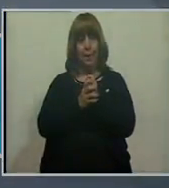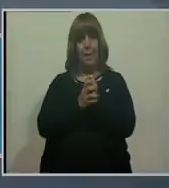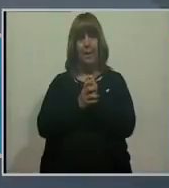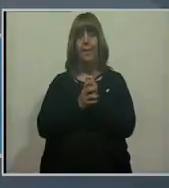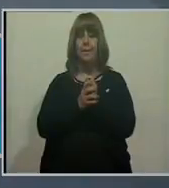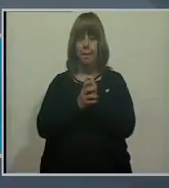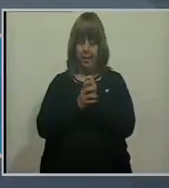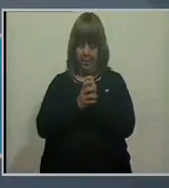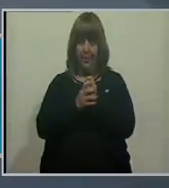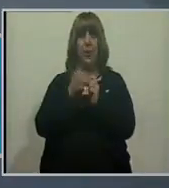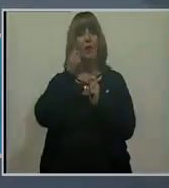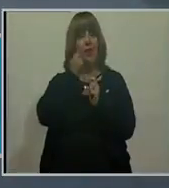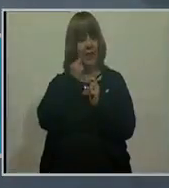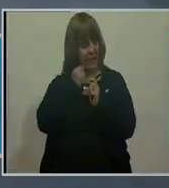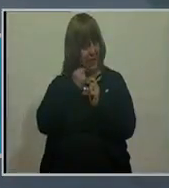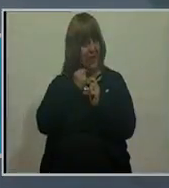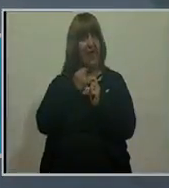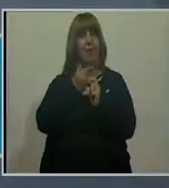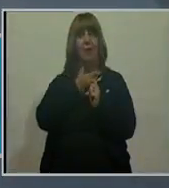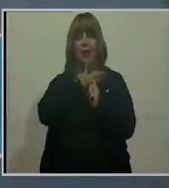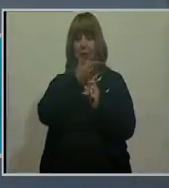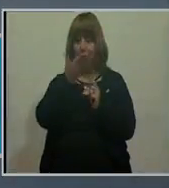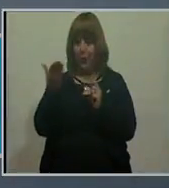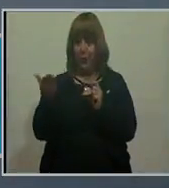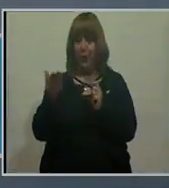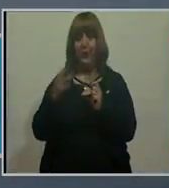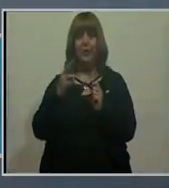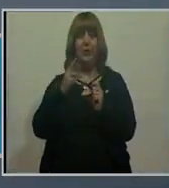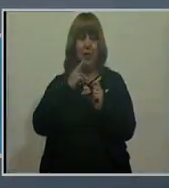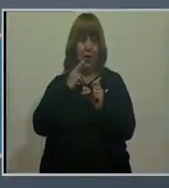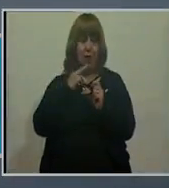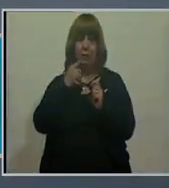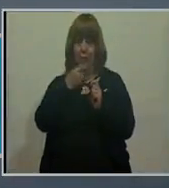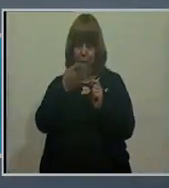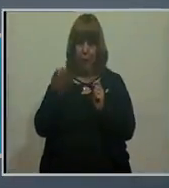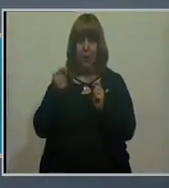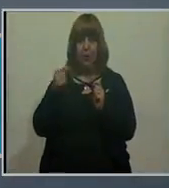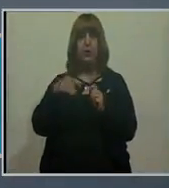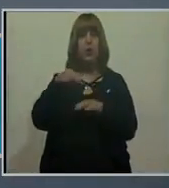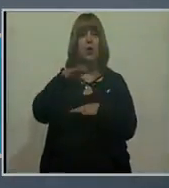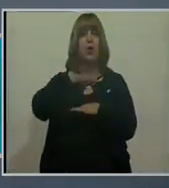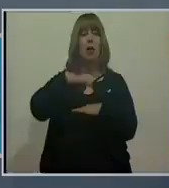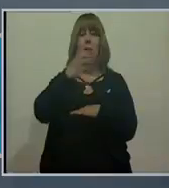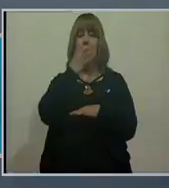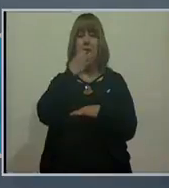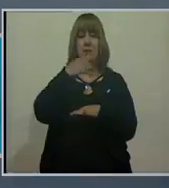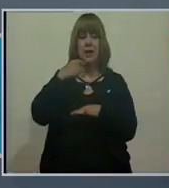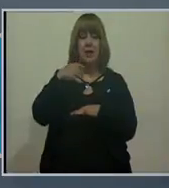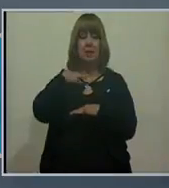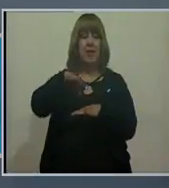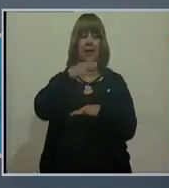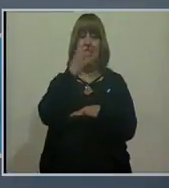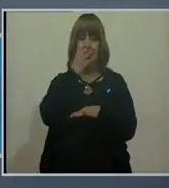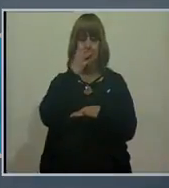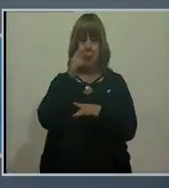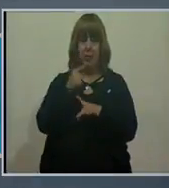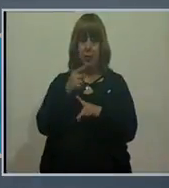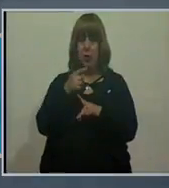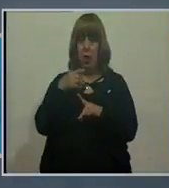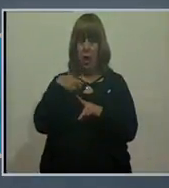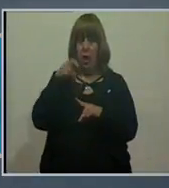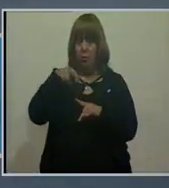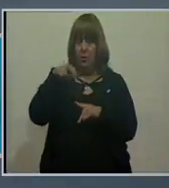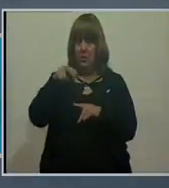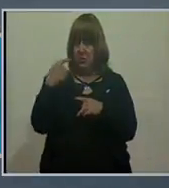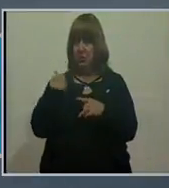Exactamente, Ricardo. Muy buenos días para vos y para todos los televidentes. Y estamos ubicados en Plaza Sarmiento, aquí de Capital. Y es cierto, muchas personas pasan por